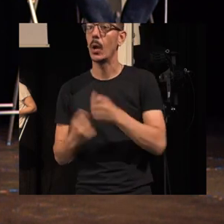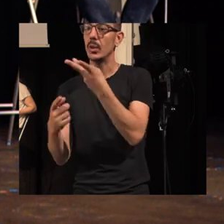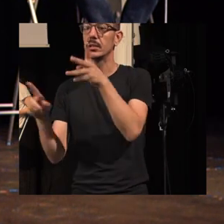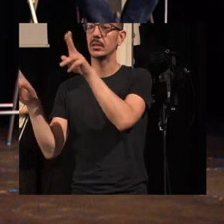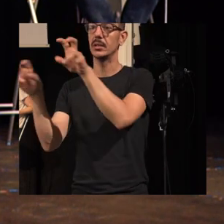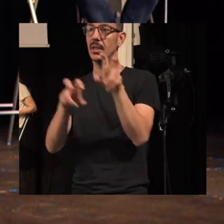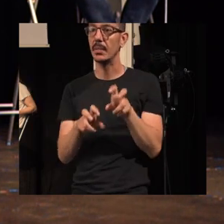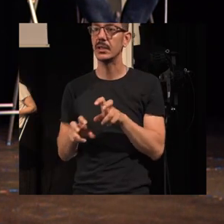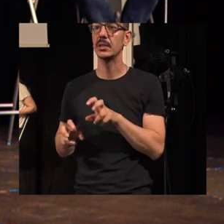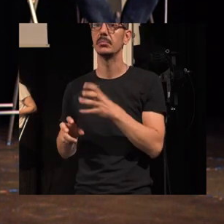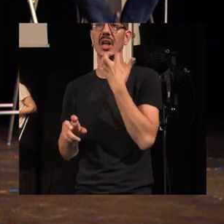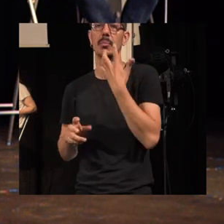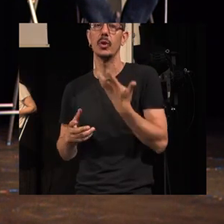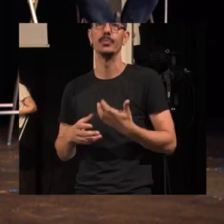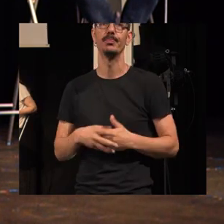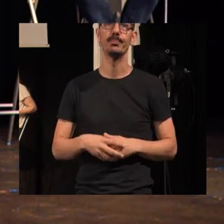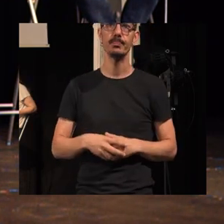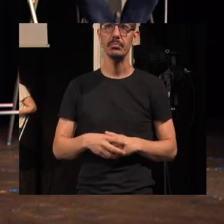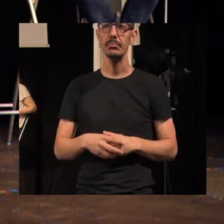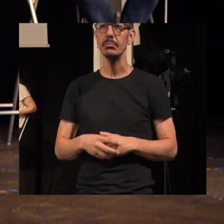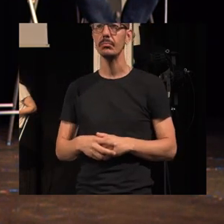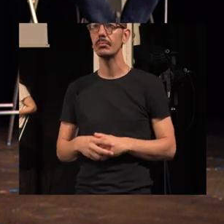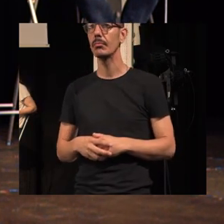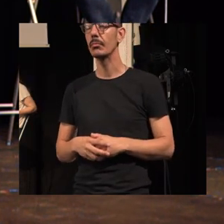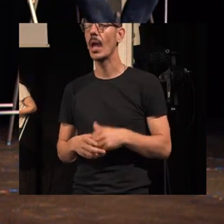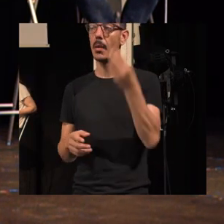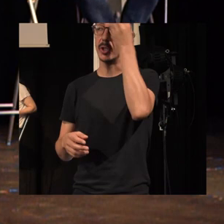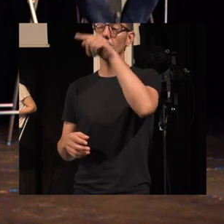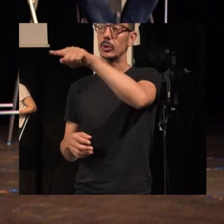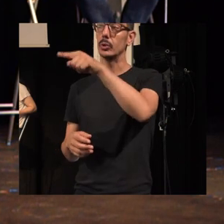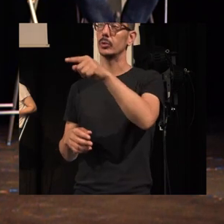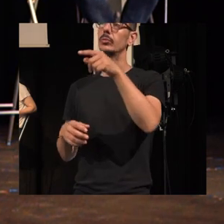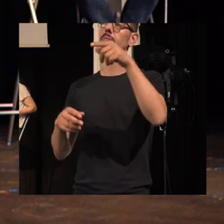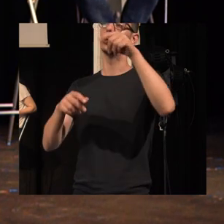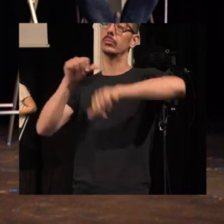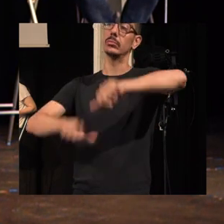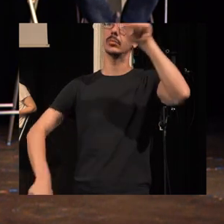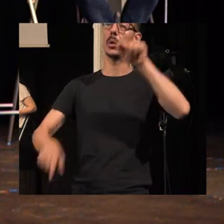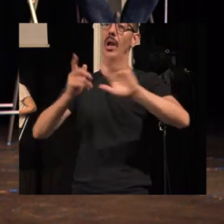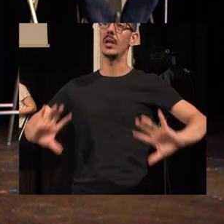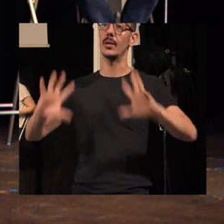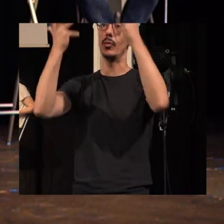cosas. Creo que probablemente porque habéis pasado una revolución